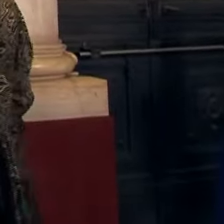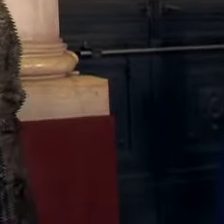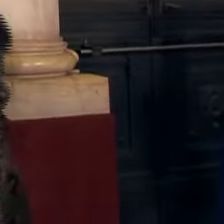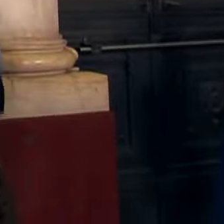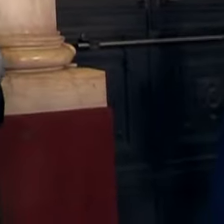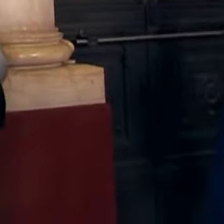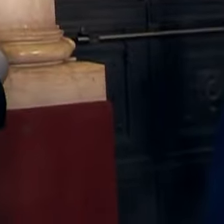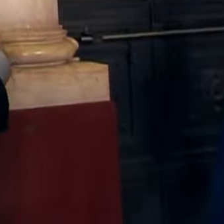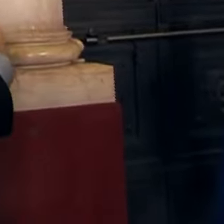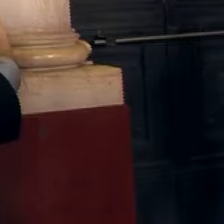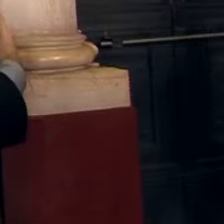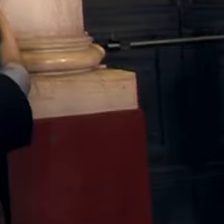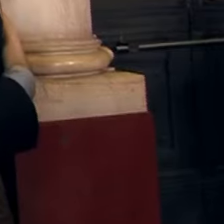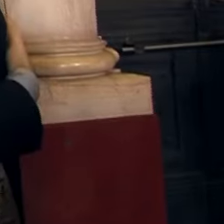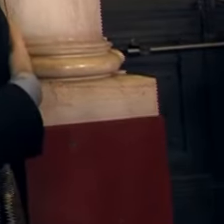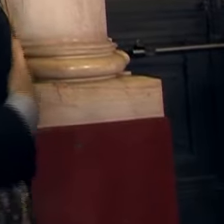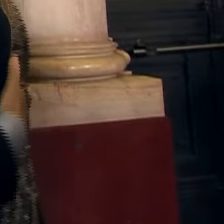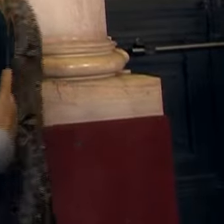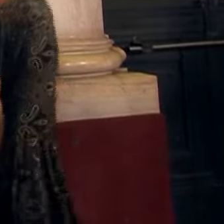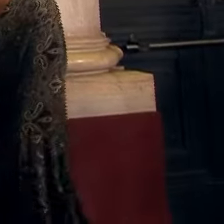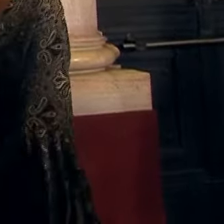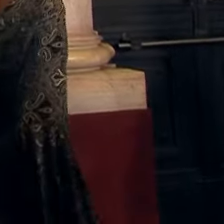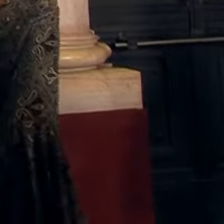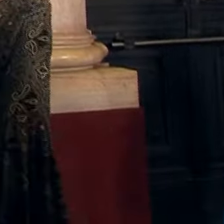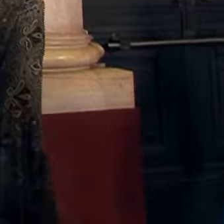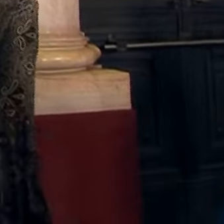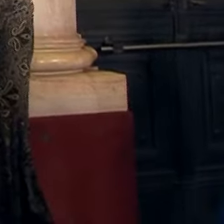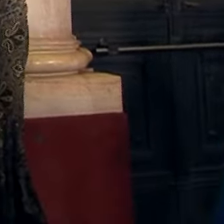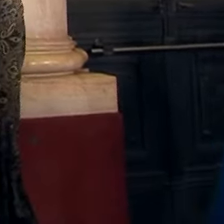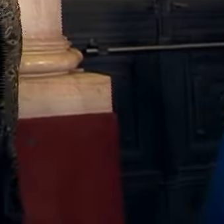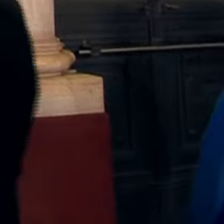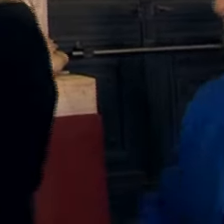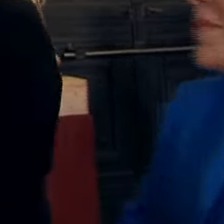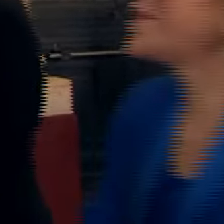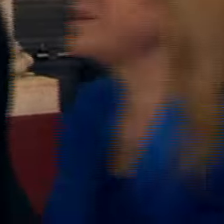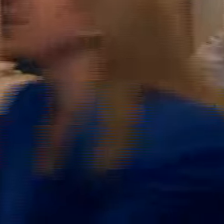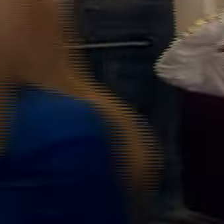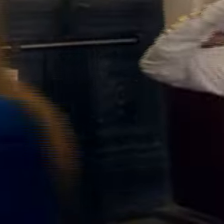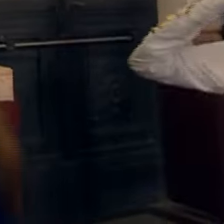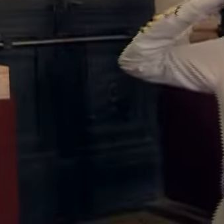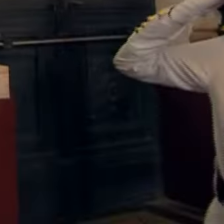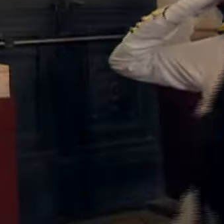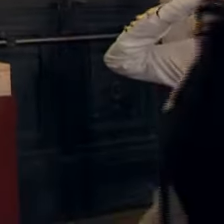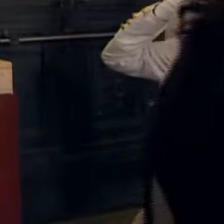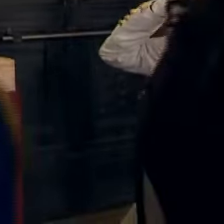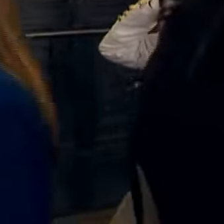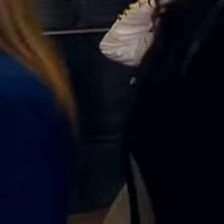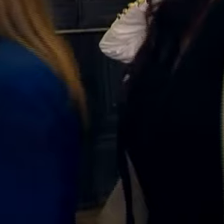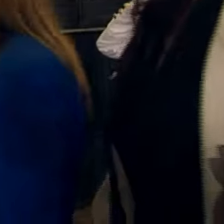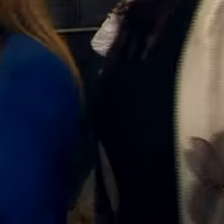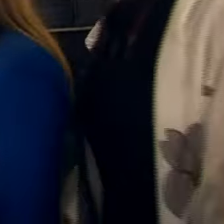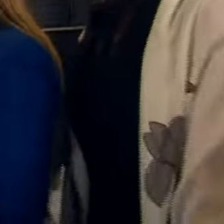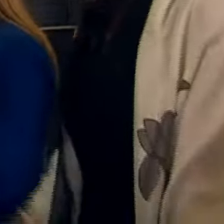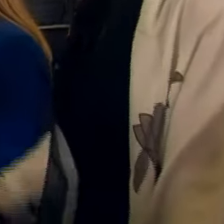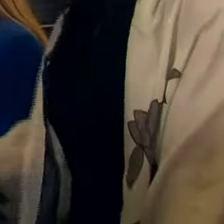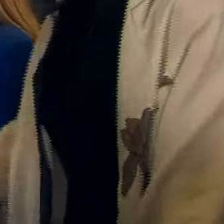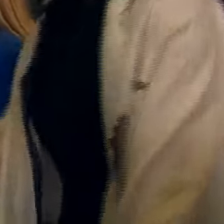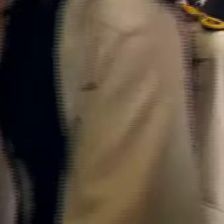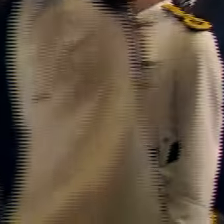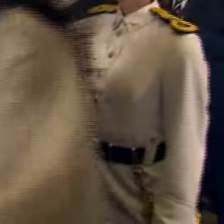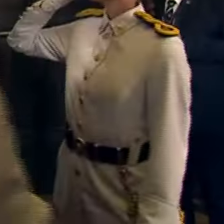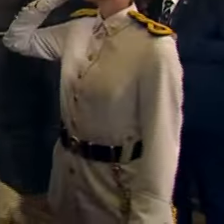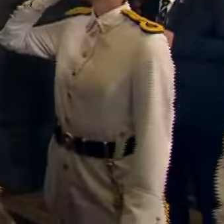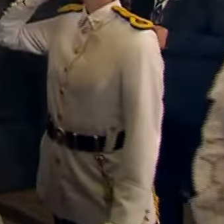Alberto Linares, Ivana Arrascaeta y Carolina Lozada. Y los diputados